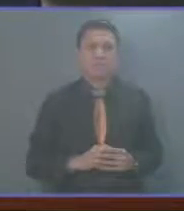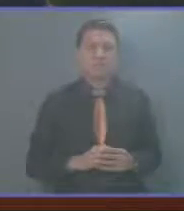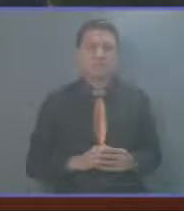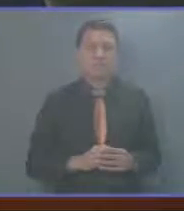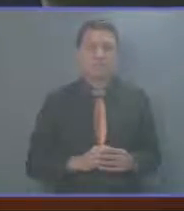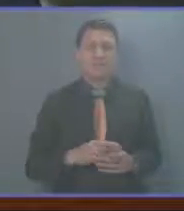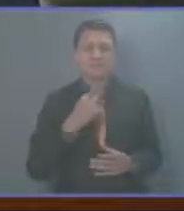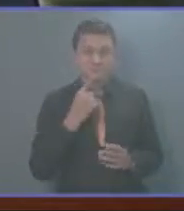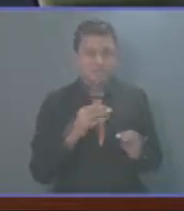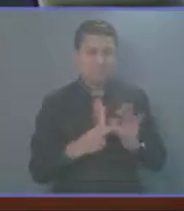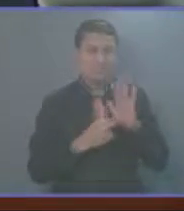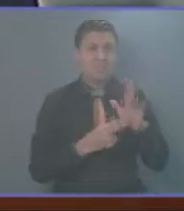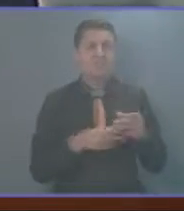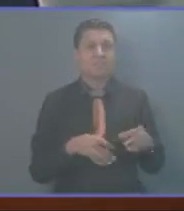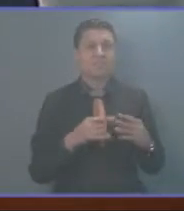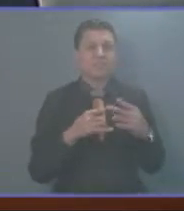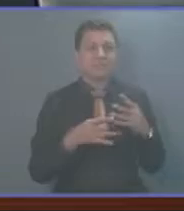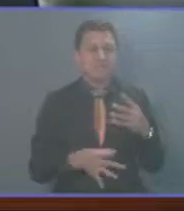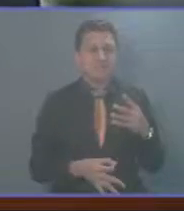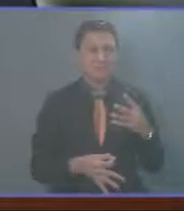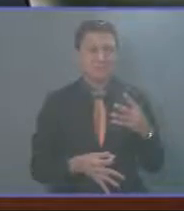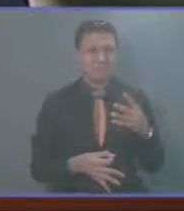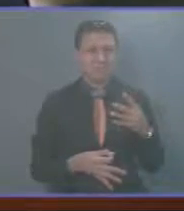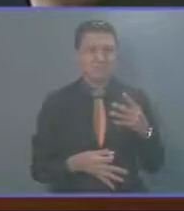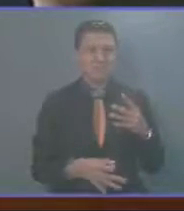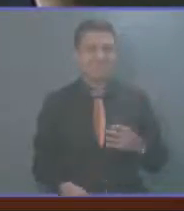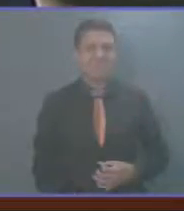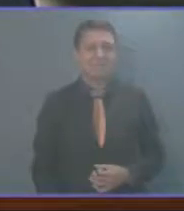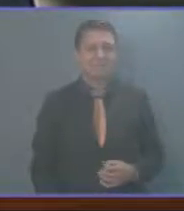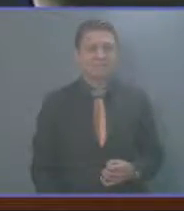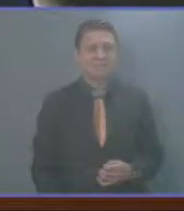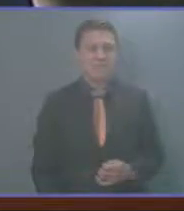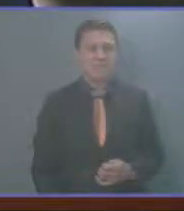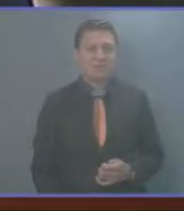el representante legal en dicho